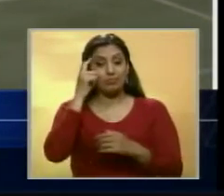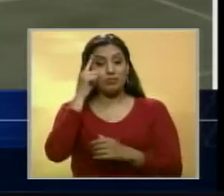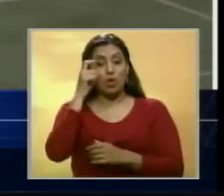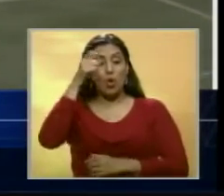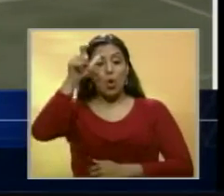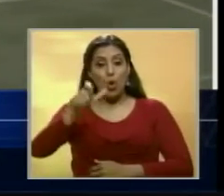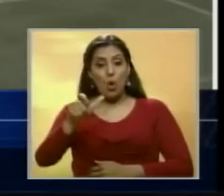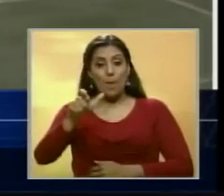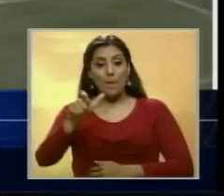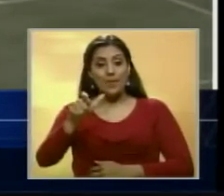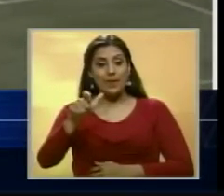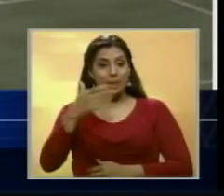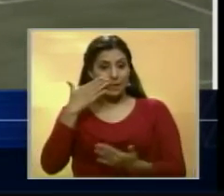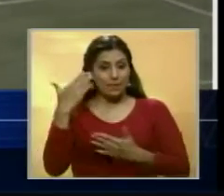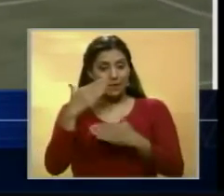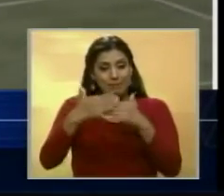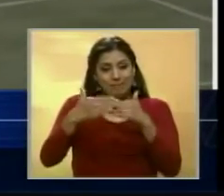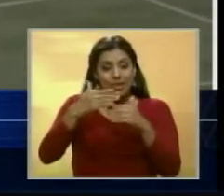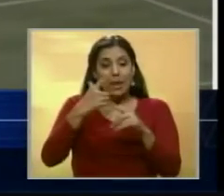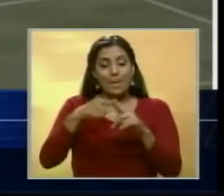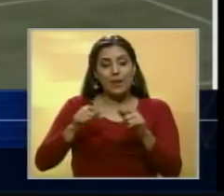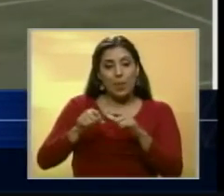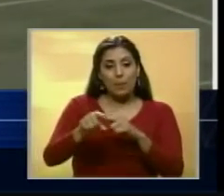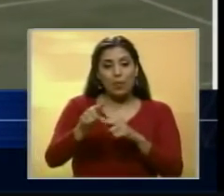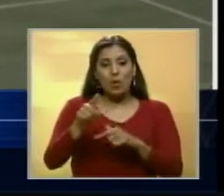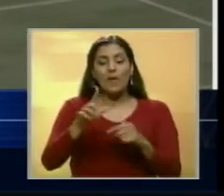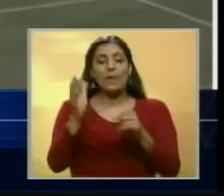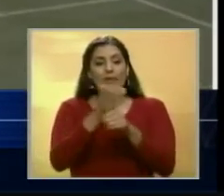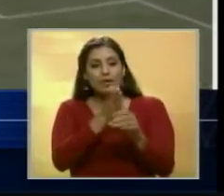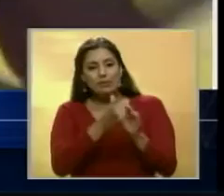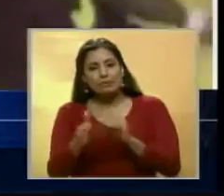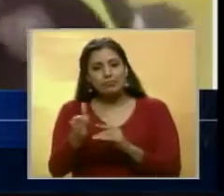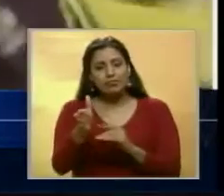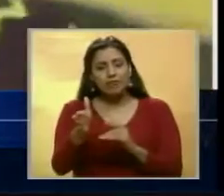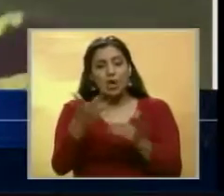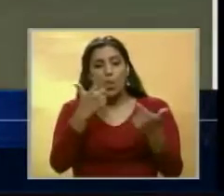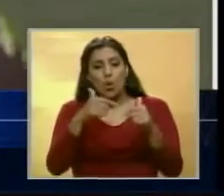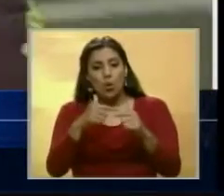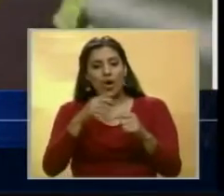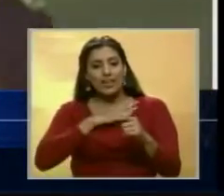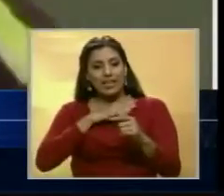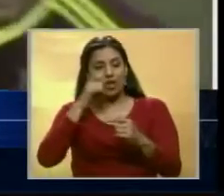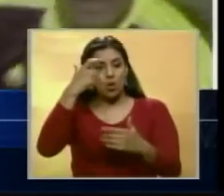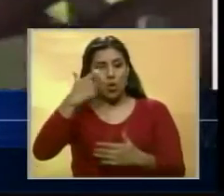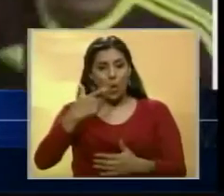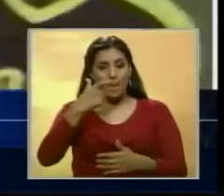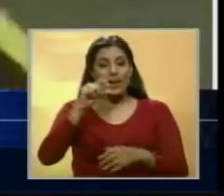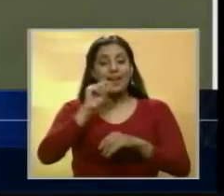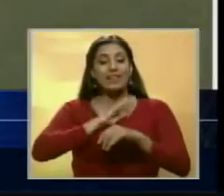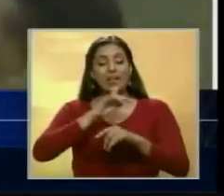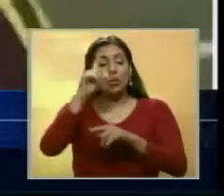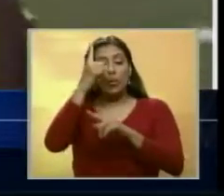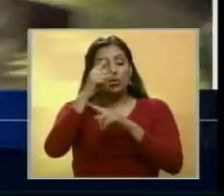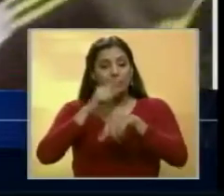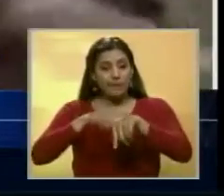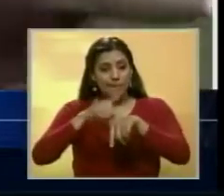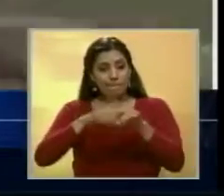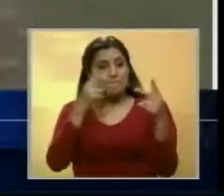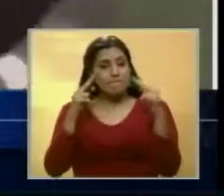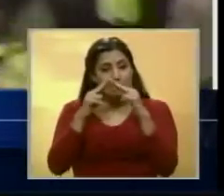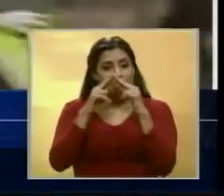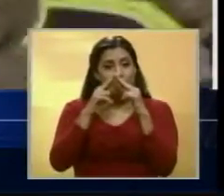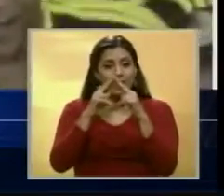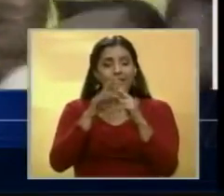portero Muslera desde la media cancha, pero el portero logró desviar el balón y el rebote le quedó a Salomón Rondón, quien anotó el único tanto del